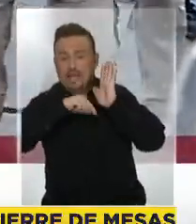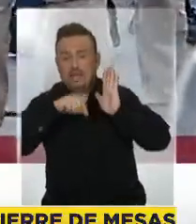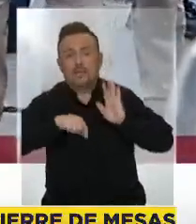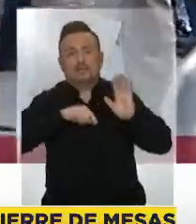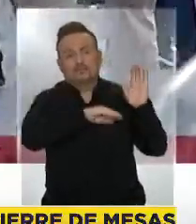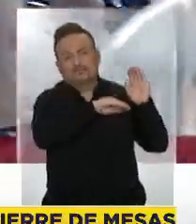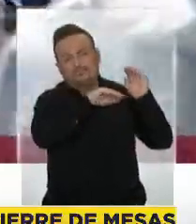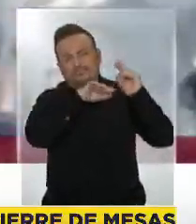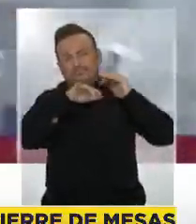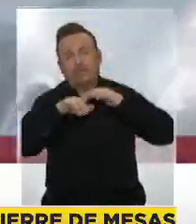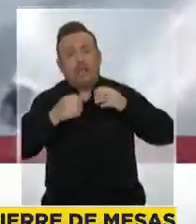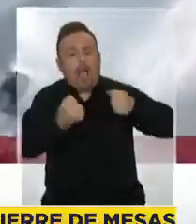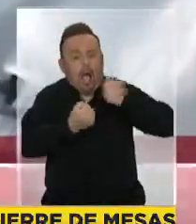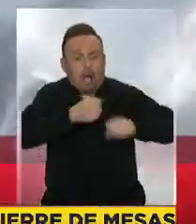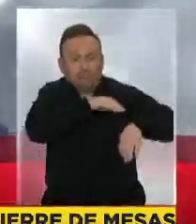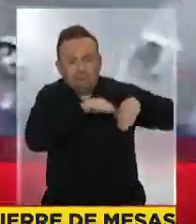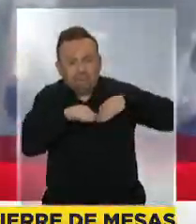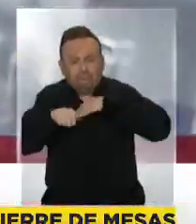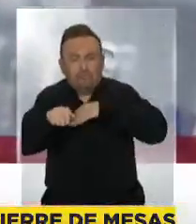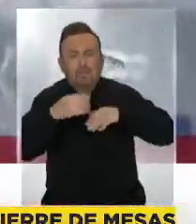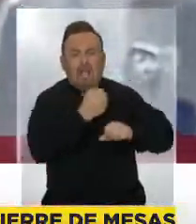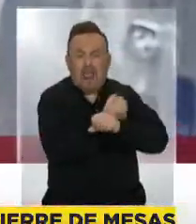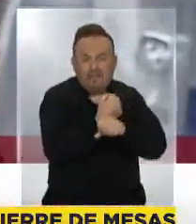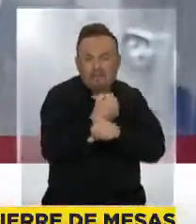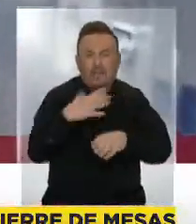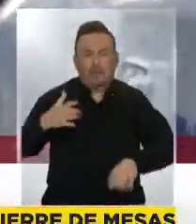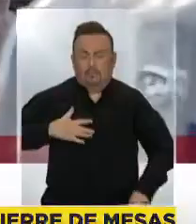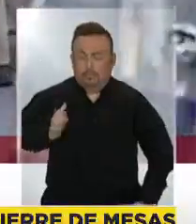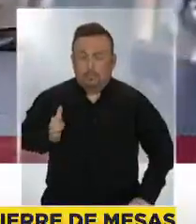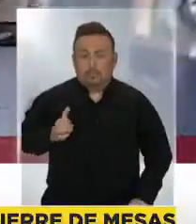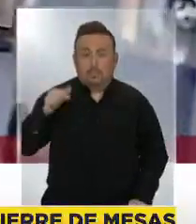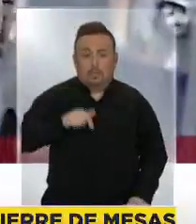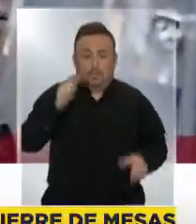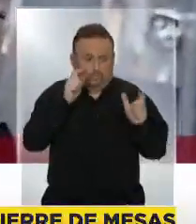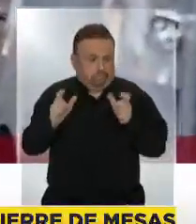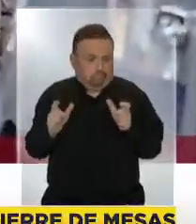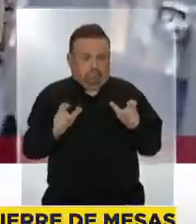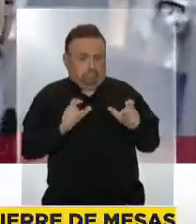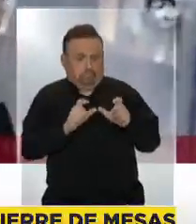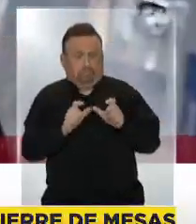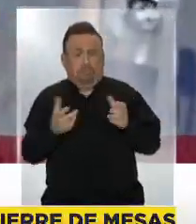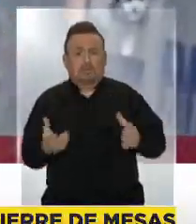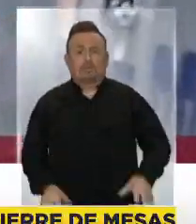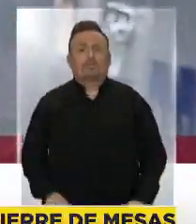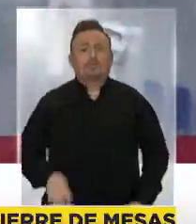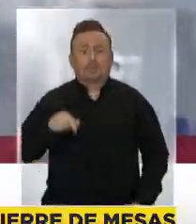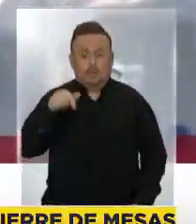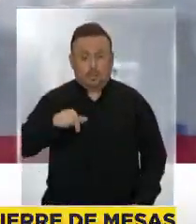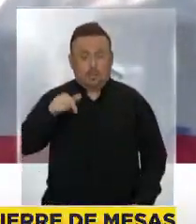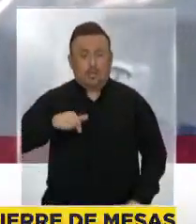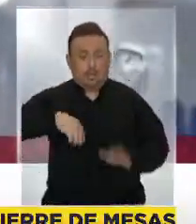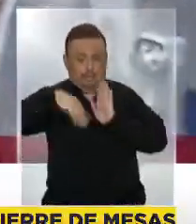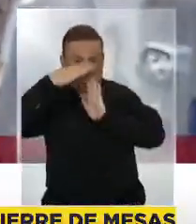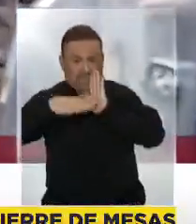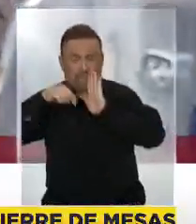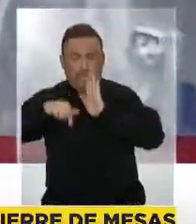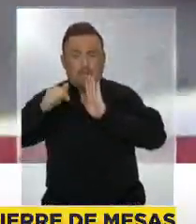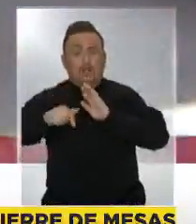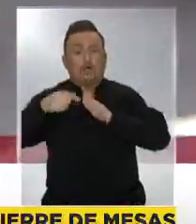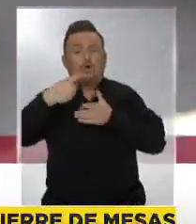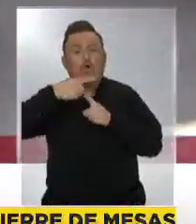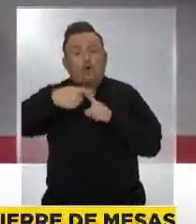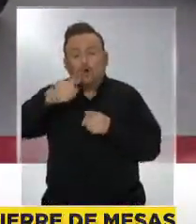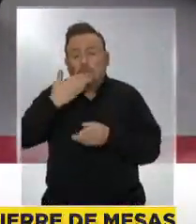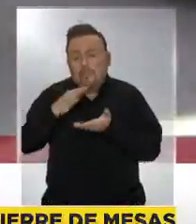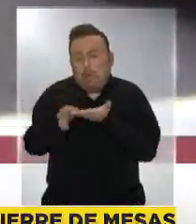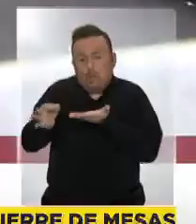acá al sector, que nos encontramos con ellos, y este es un operativo que se ha ido expandiendo también, no solamente acá en La Pintana, sino que también en diversas